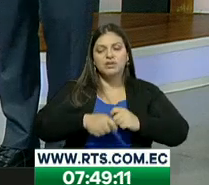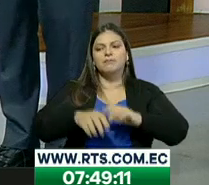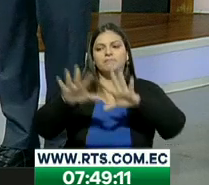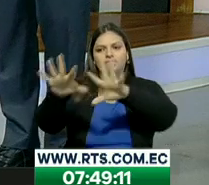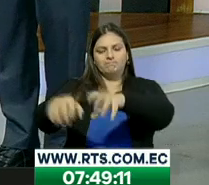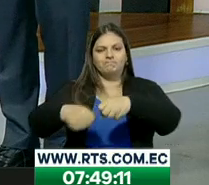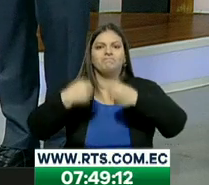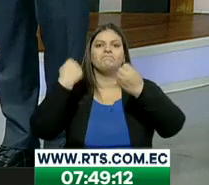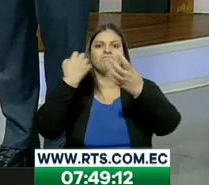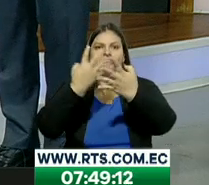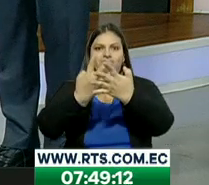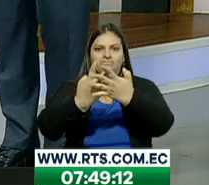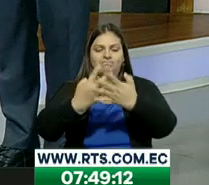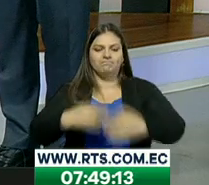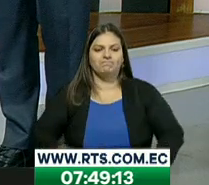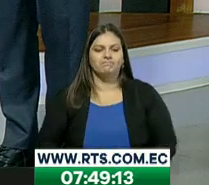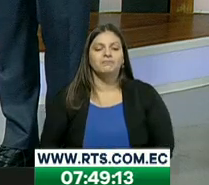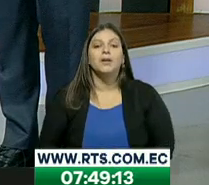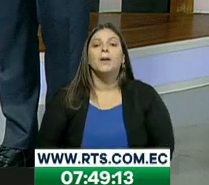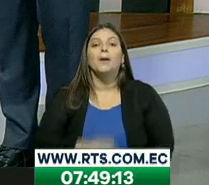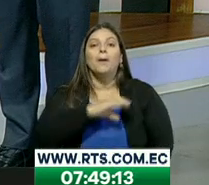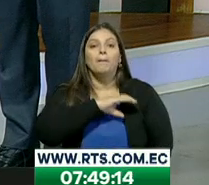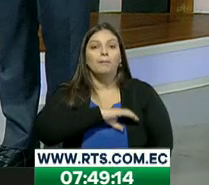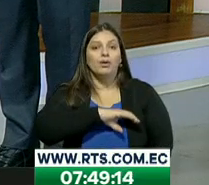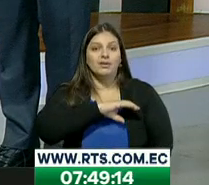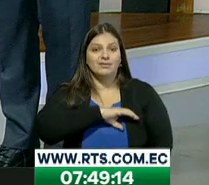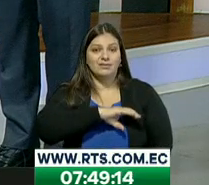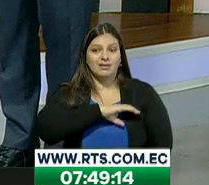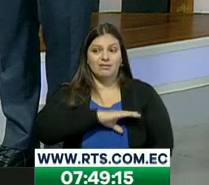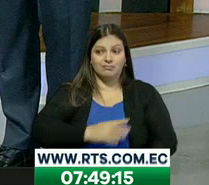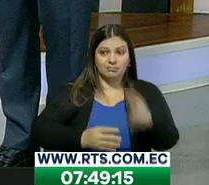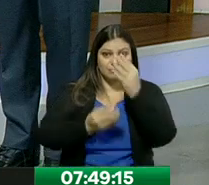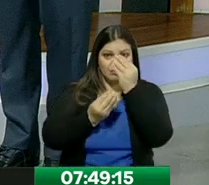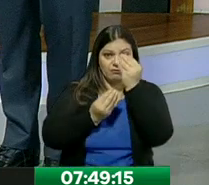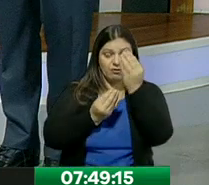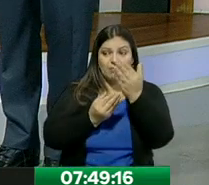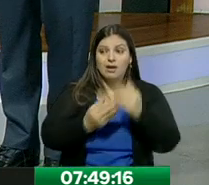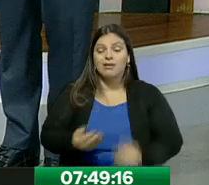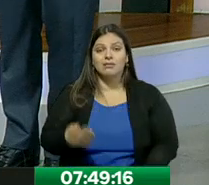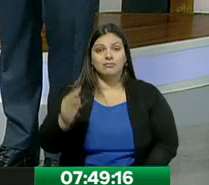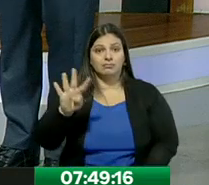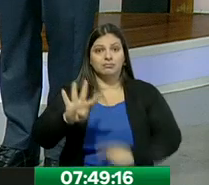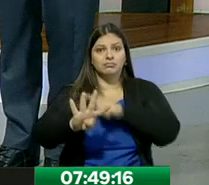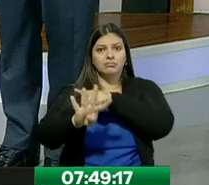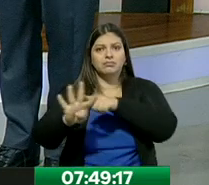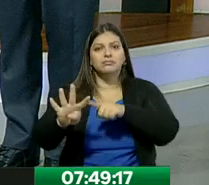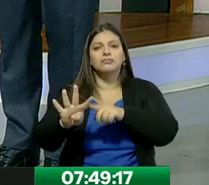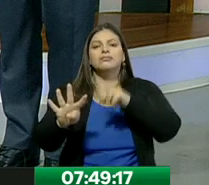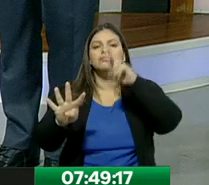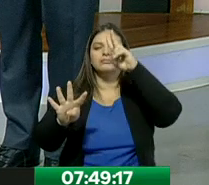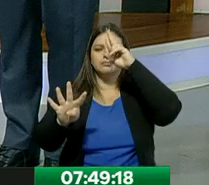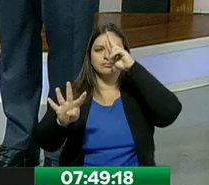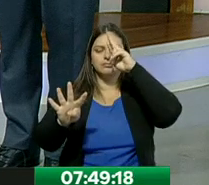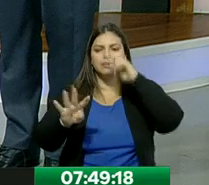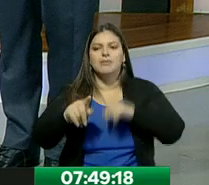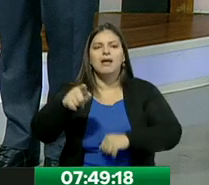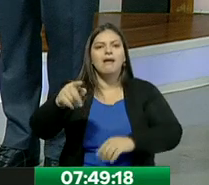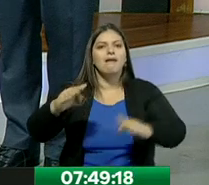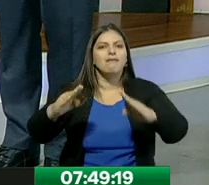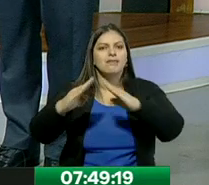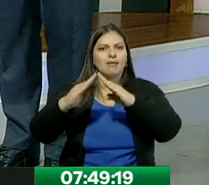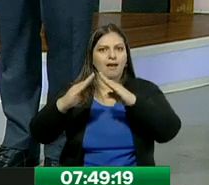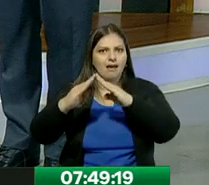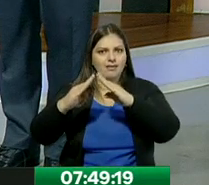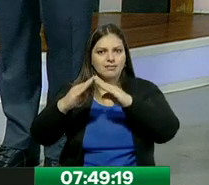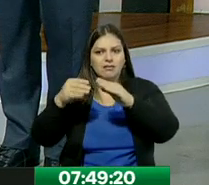de Guayaquil. Según la Unidad de Inteligencia Antinarcóticos, los sospechosos utilizaban un predio como fachada para el expendio.